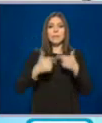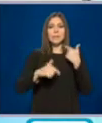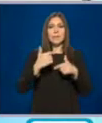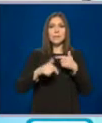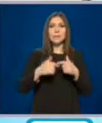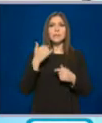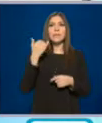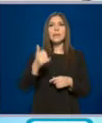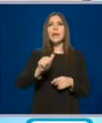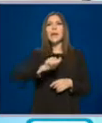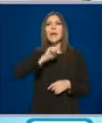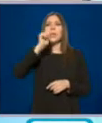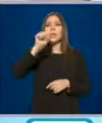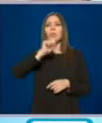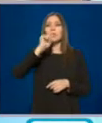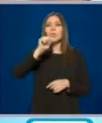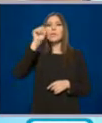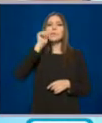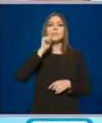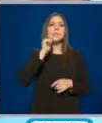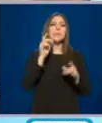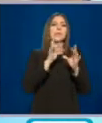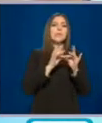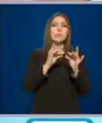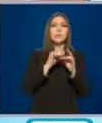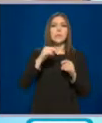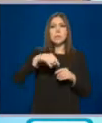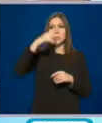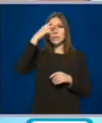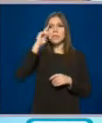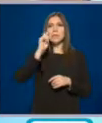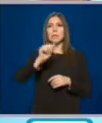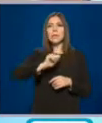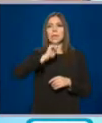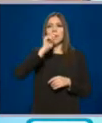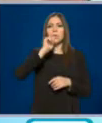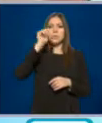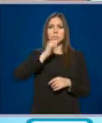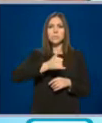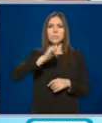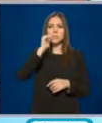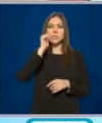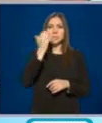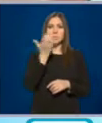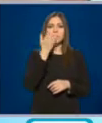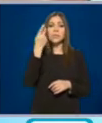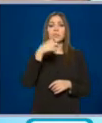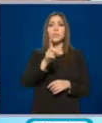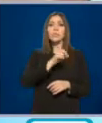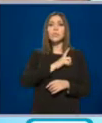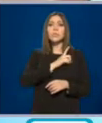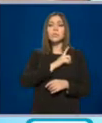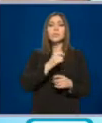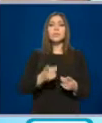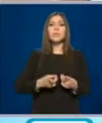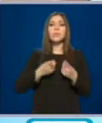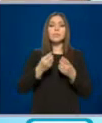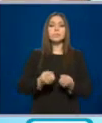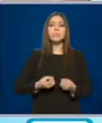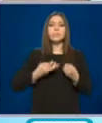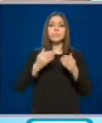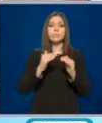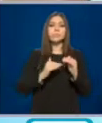el tema de los atoles, que es algo muy socorrido aquí en México, es una bebida muy común. Lo único que hace es que da un aporte de